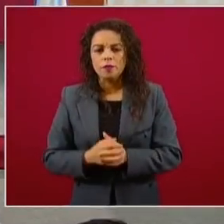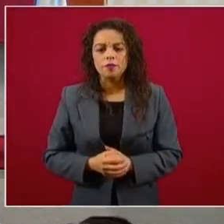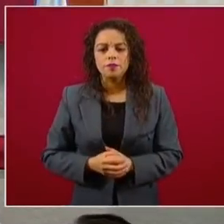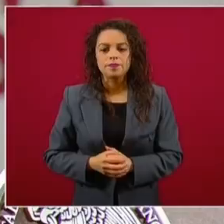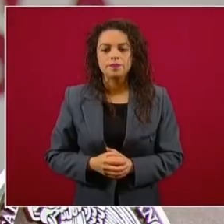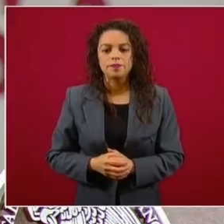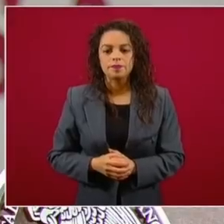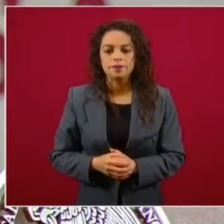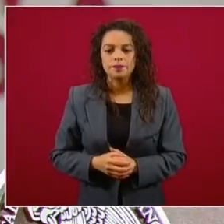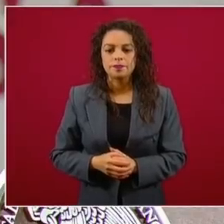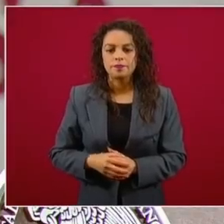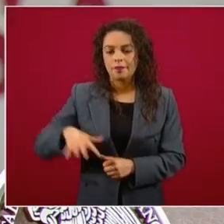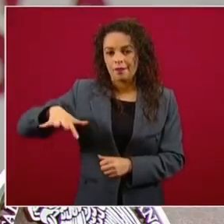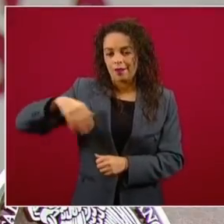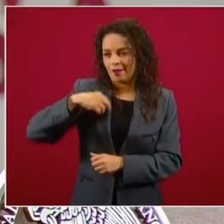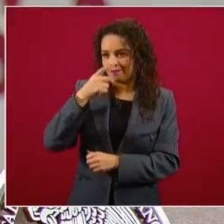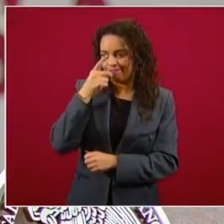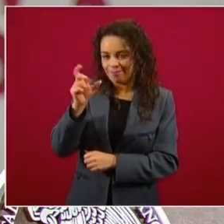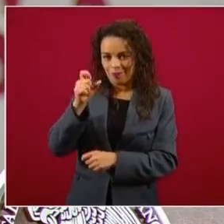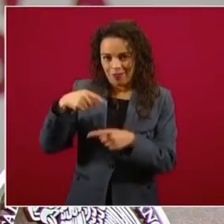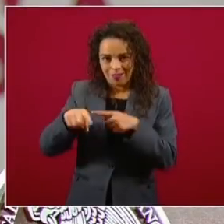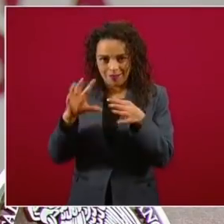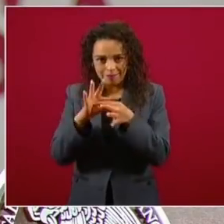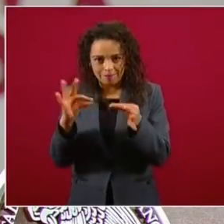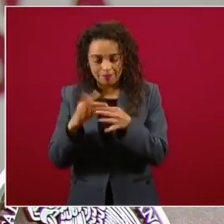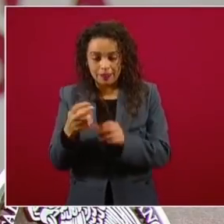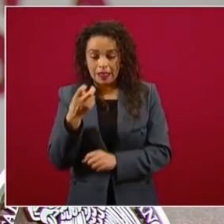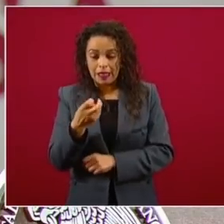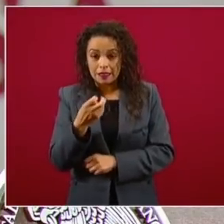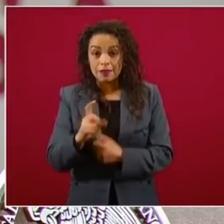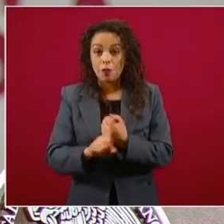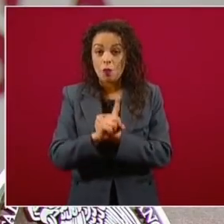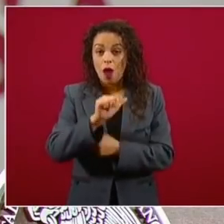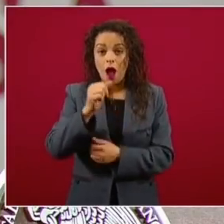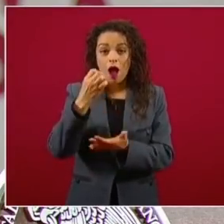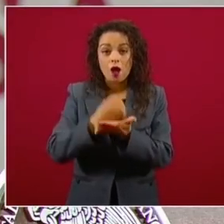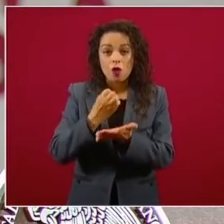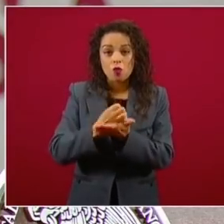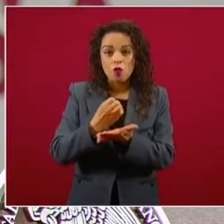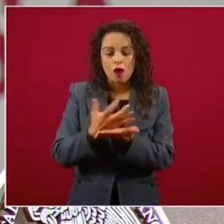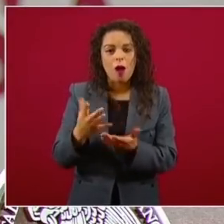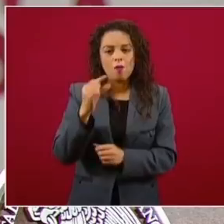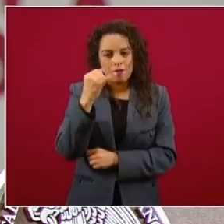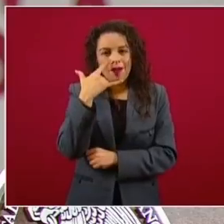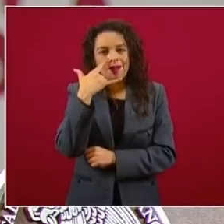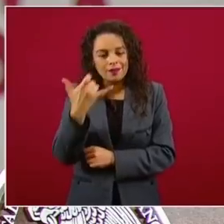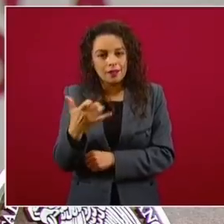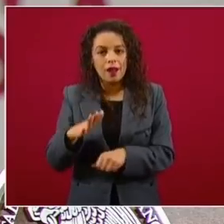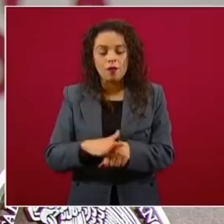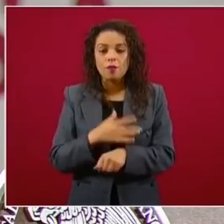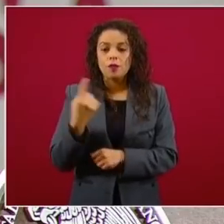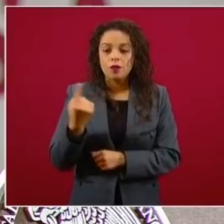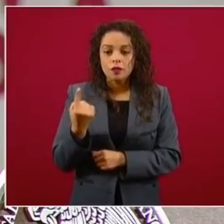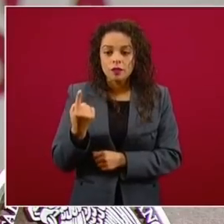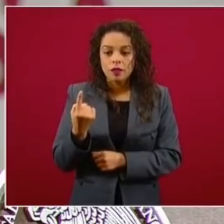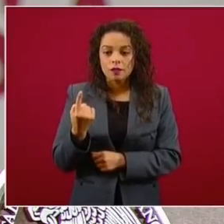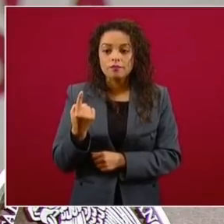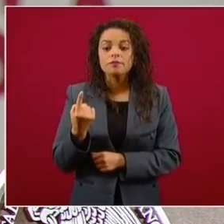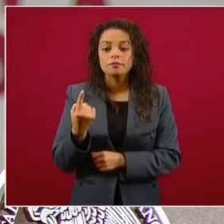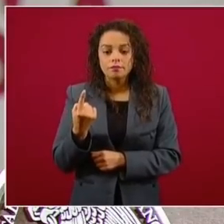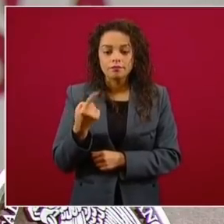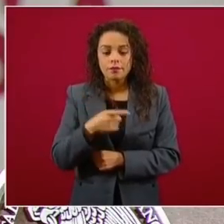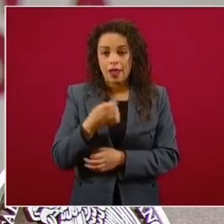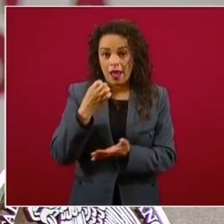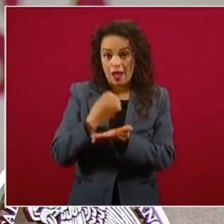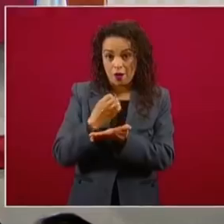como señalaba al inicio, esta es una crisis económica muy inusual, donde la economía sigue la ruta de la pandemia.